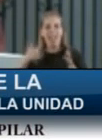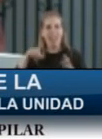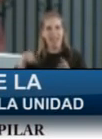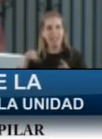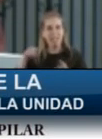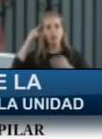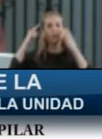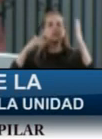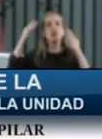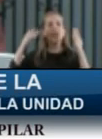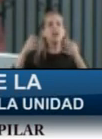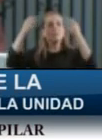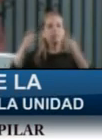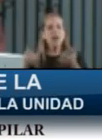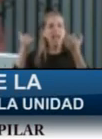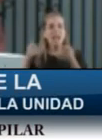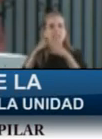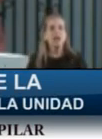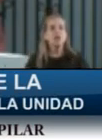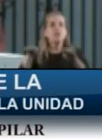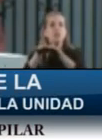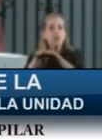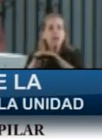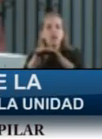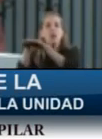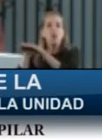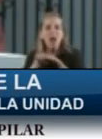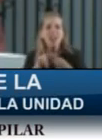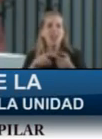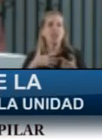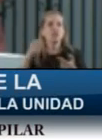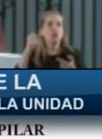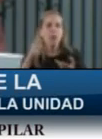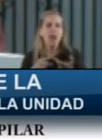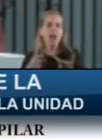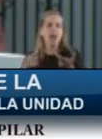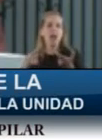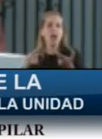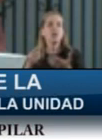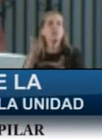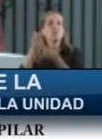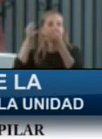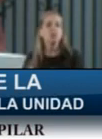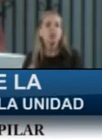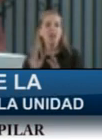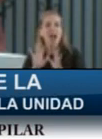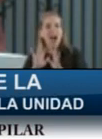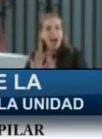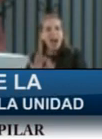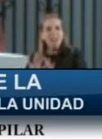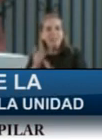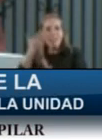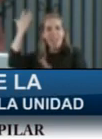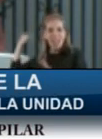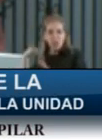La soñaron justa, soberana, igualitaria, fraterna. Y ese es el sueño inconcluso que